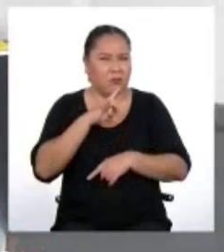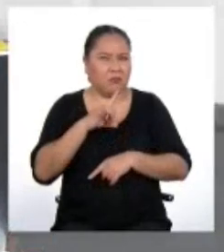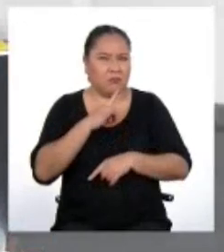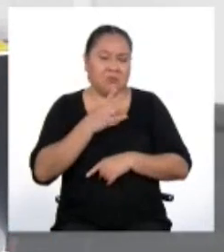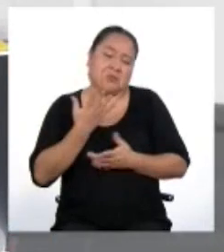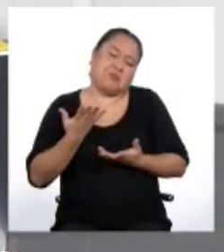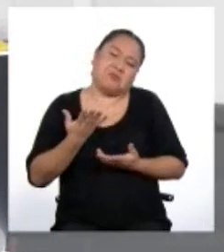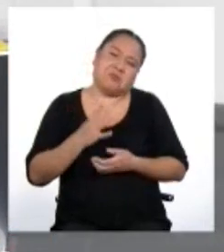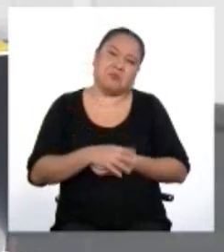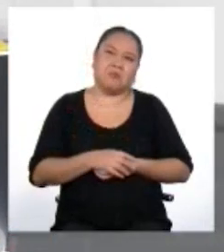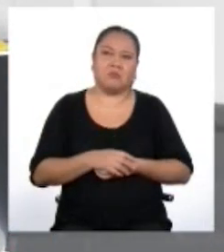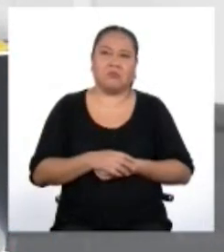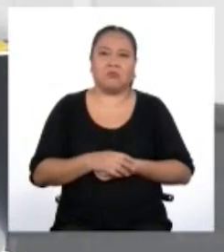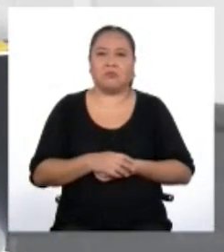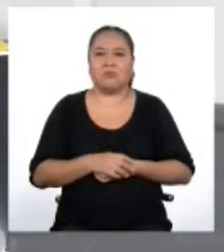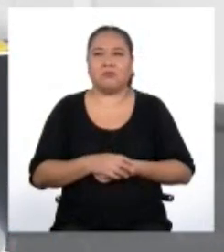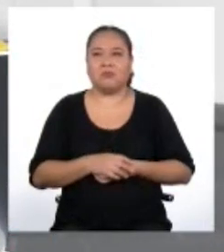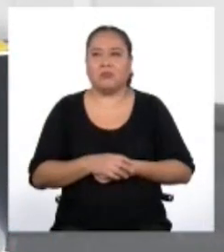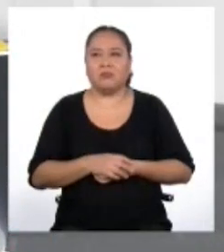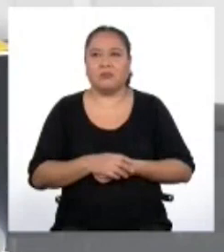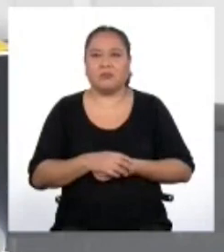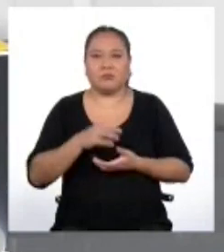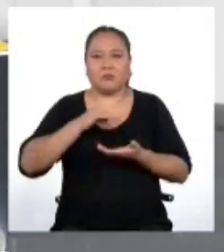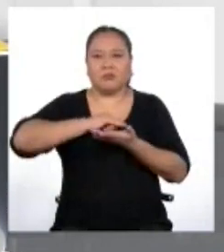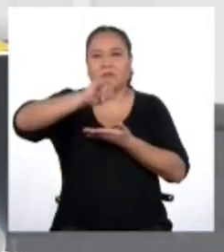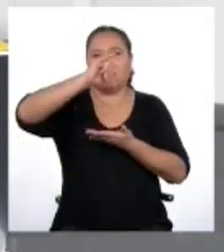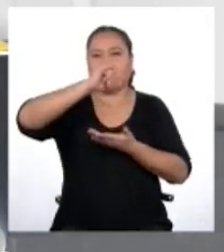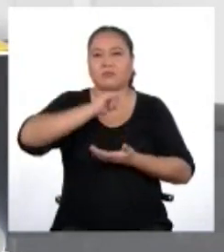Bueno. Y enviar.